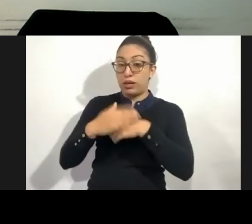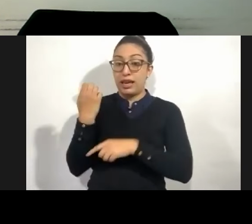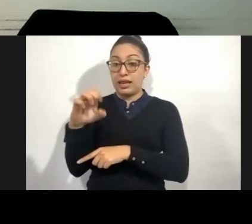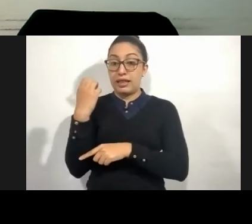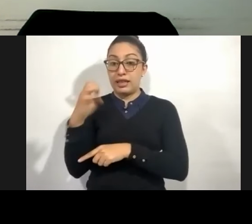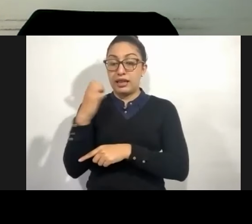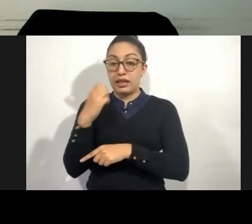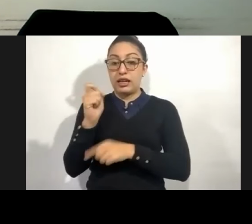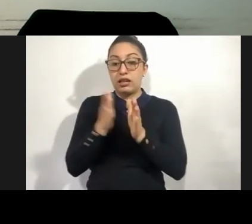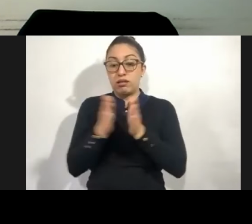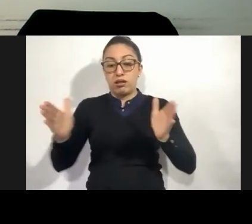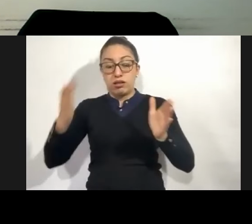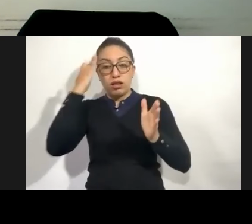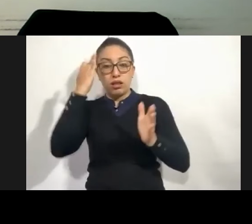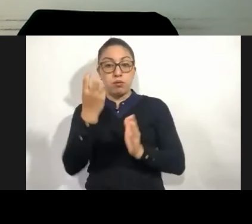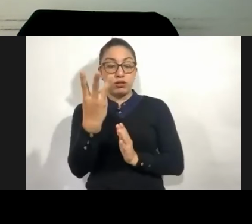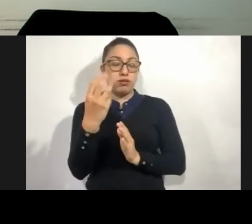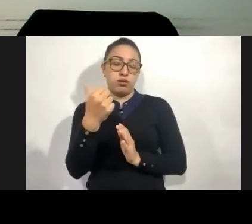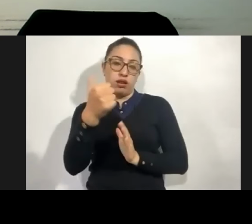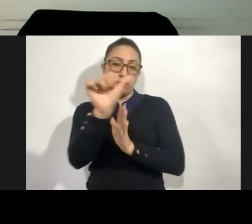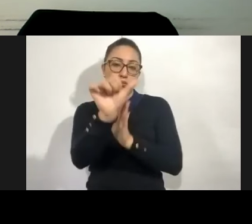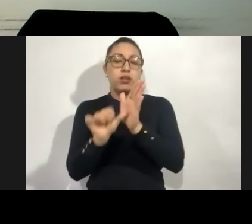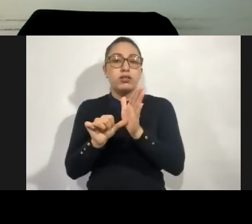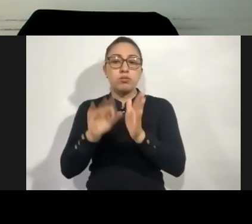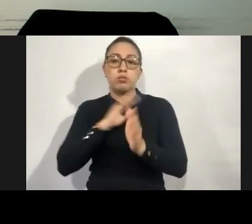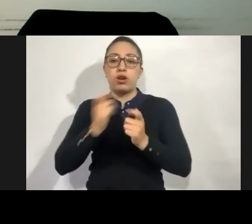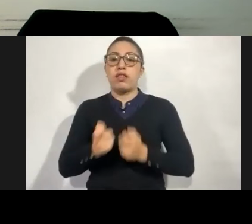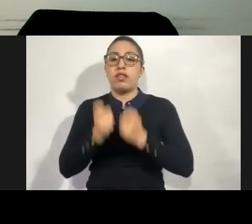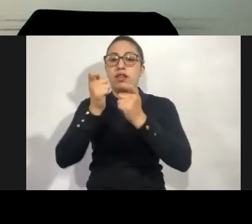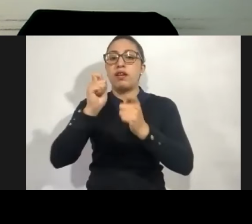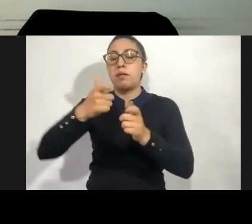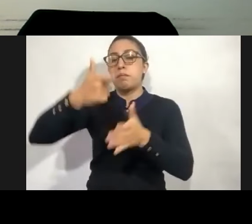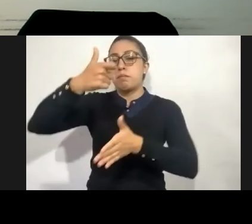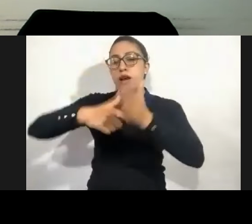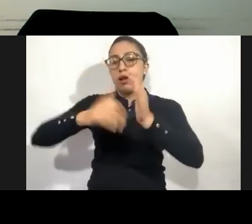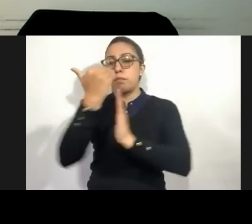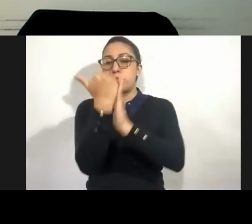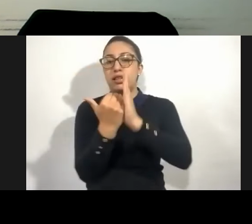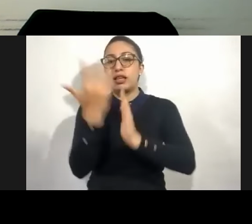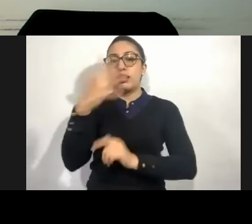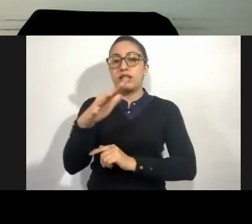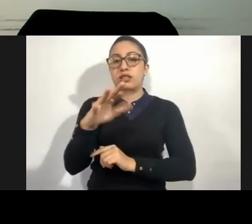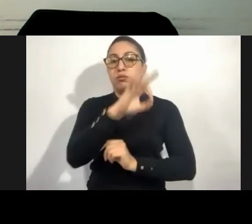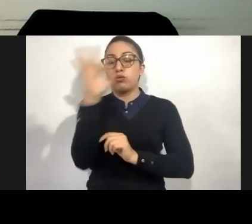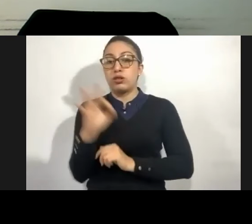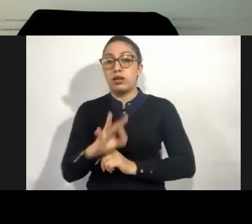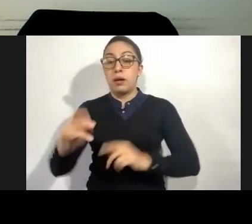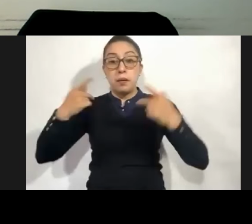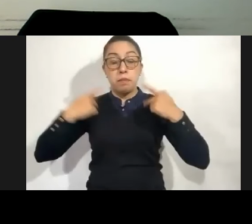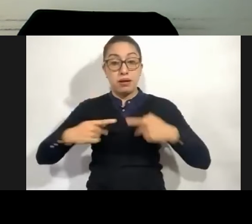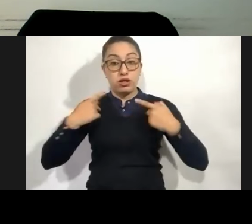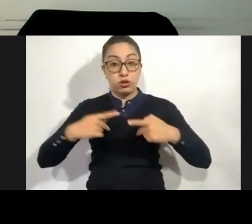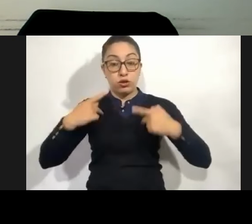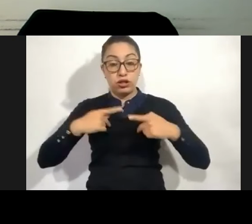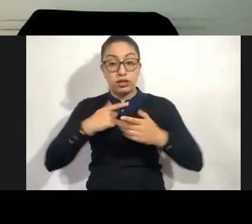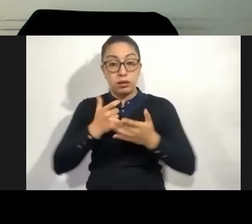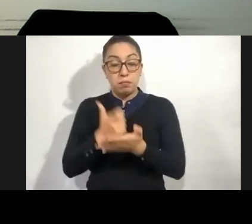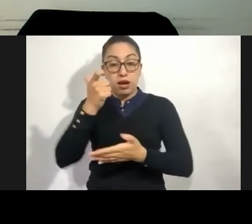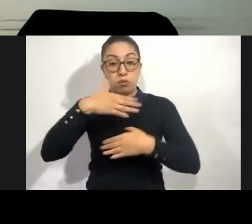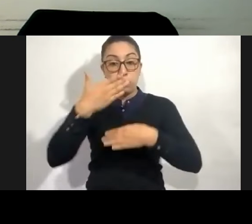del 2021, se les otorgará una reducción del 10% y a quienes paguen en febrero